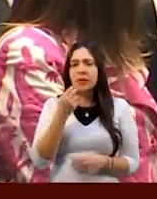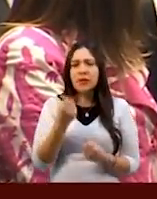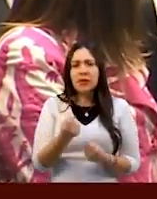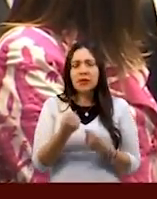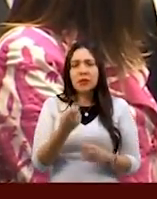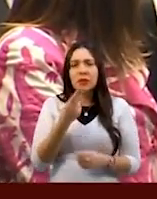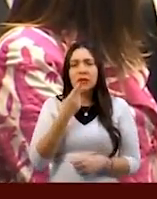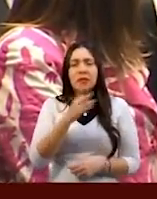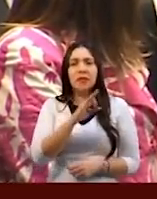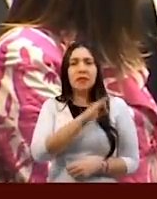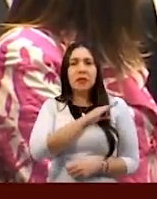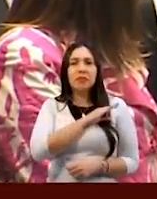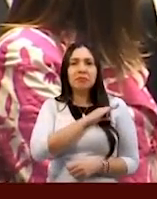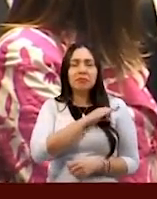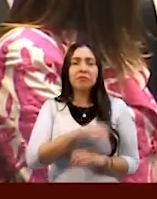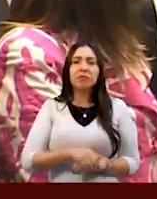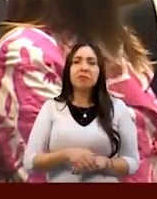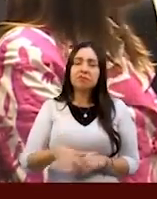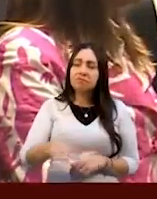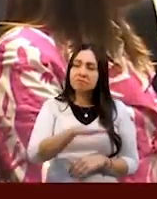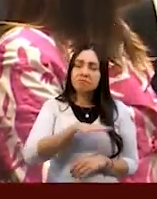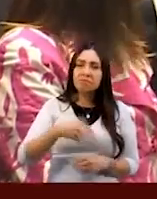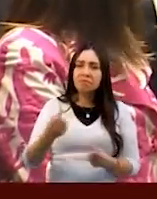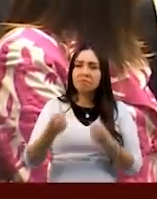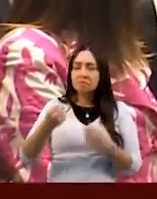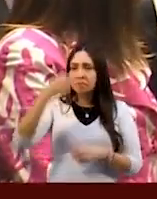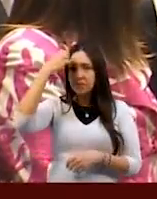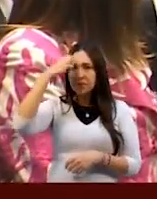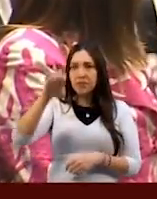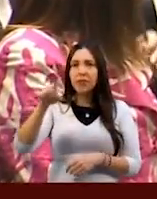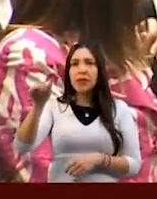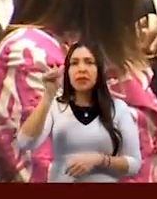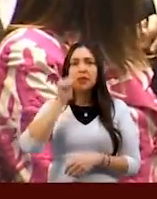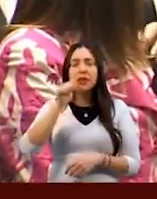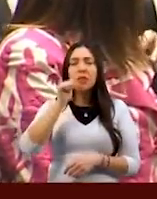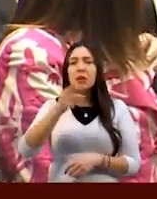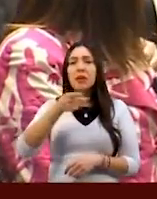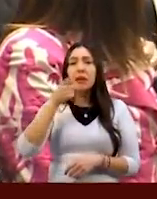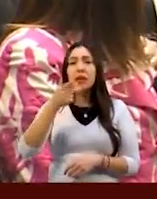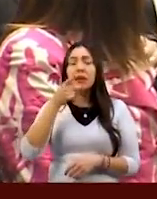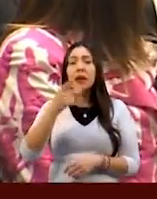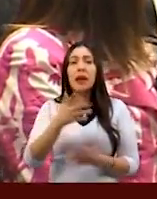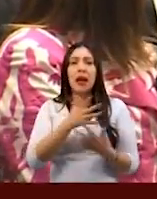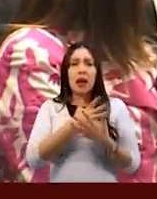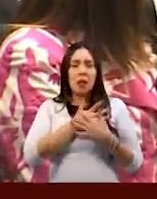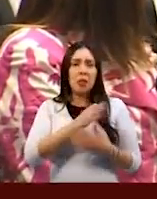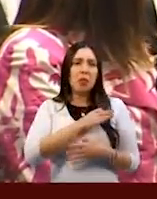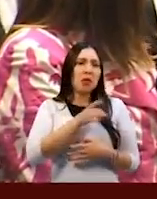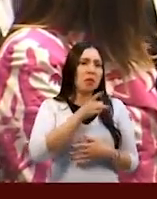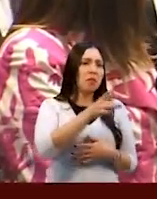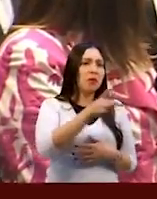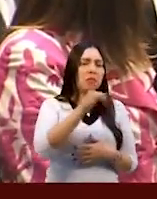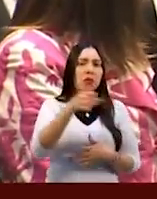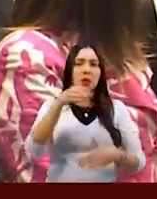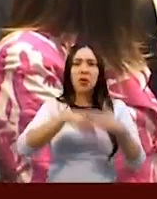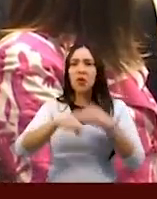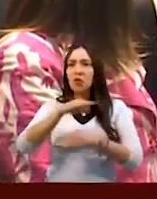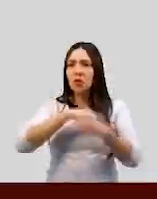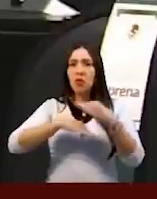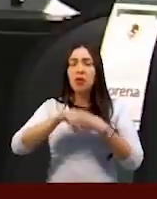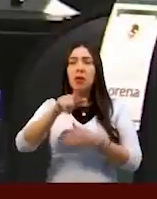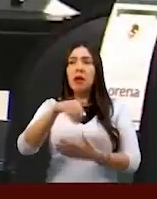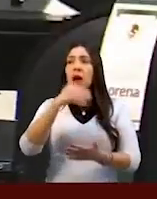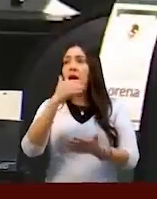Lo vamos a extrañar y como él decía, el amor todo lo vence. Nada ni nadie te detenga. Descanse en